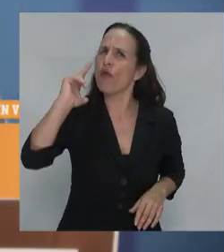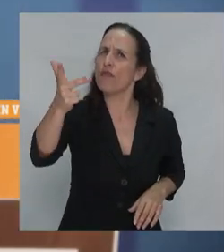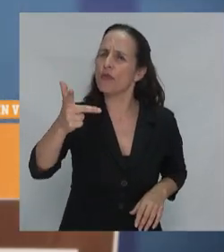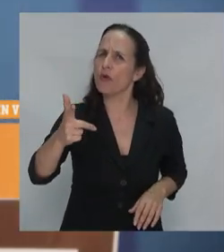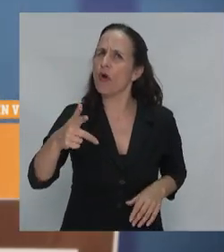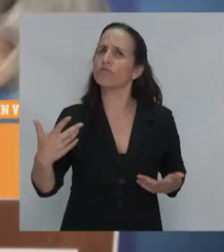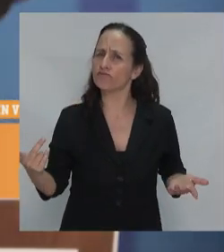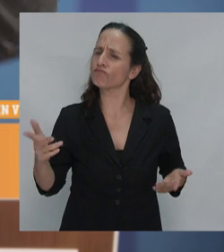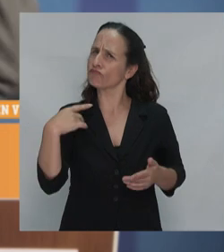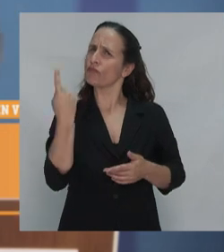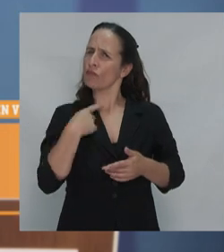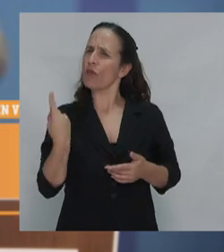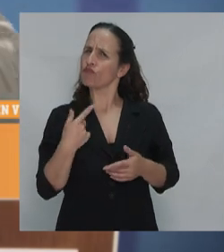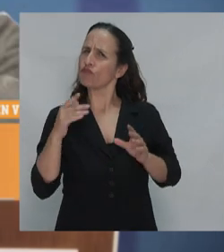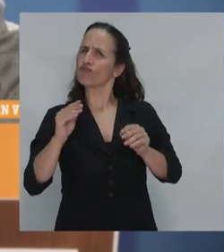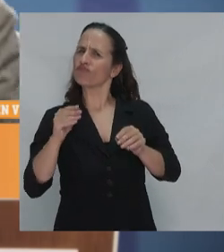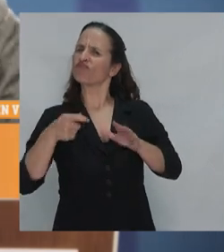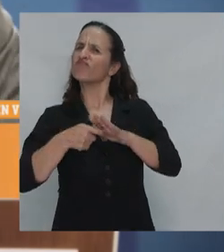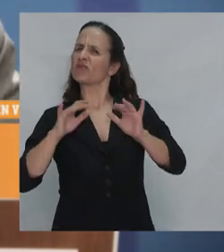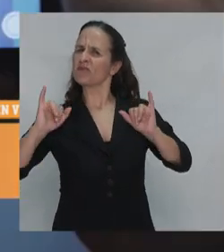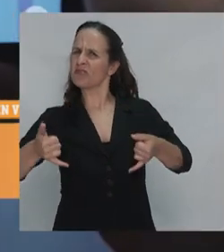sí, pero legales,